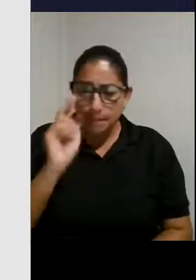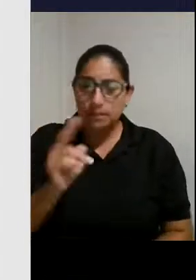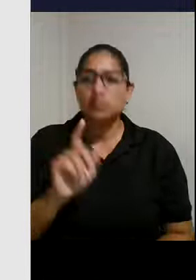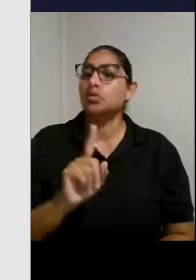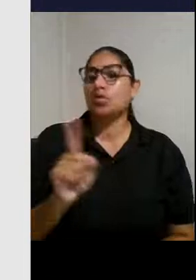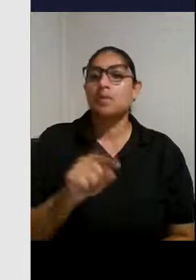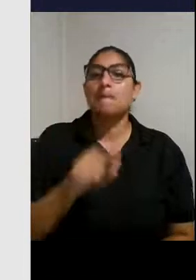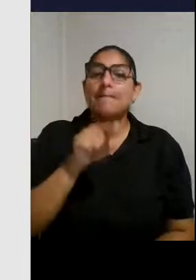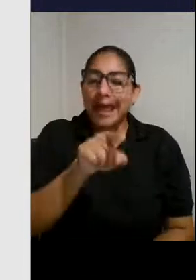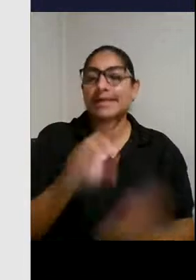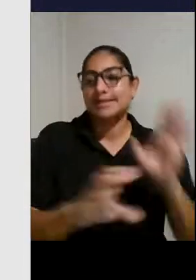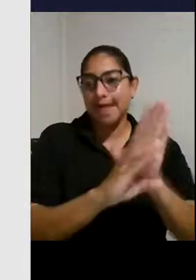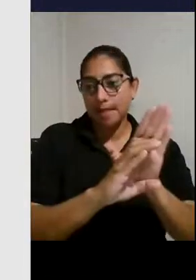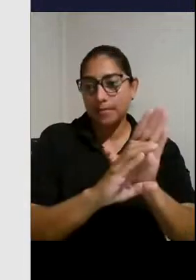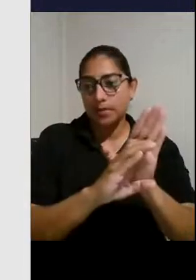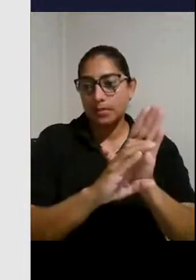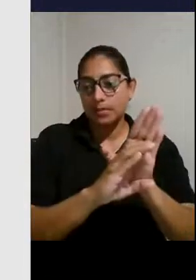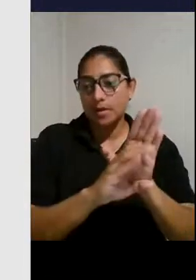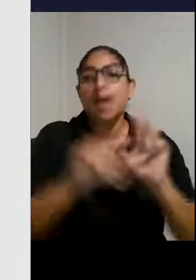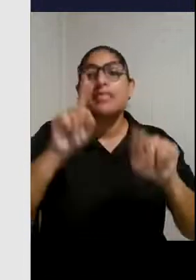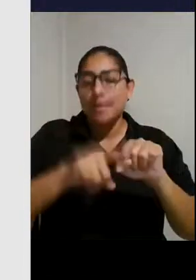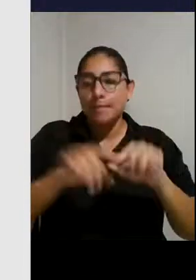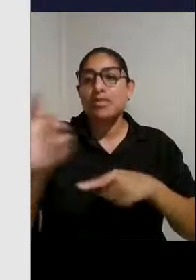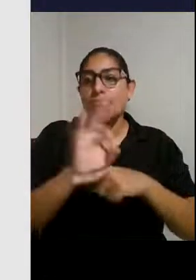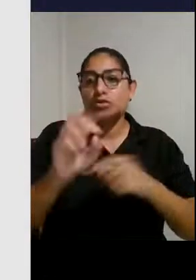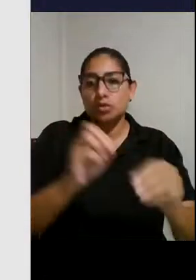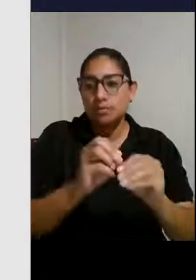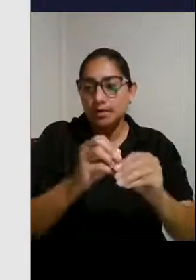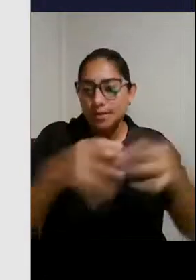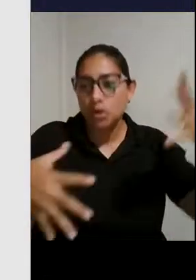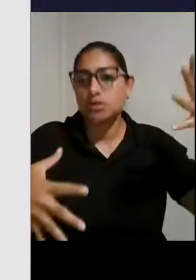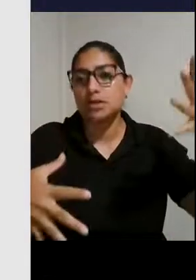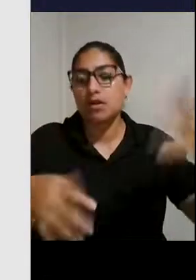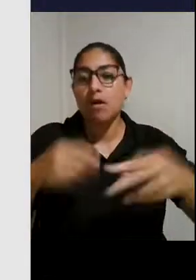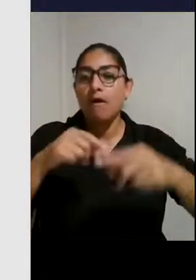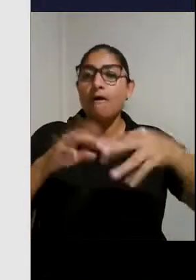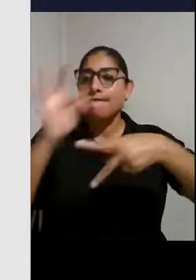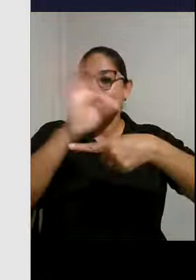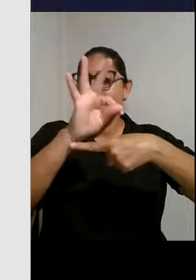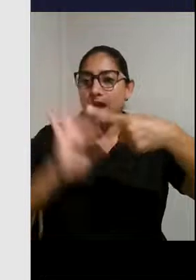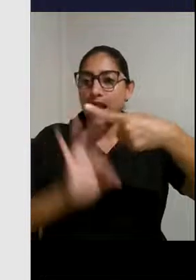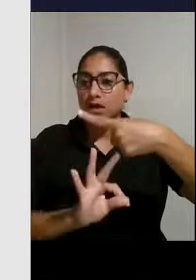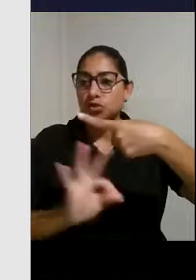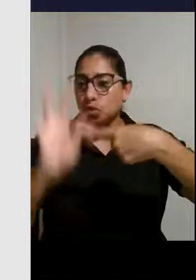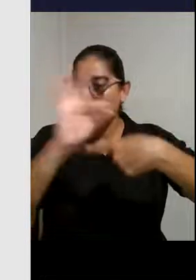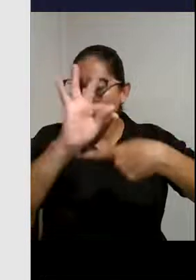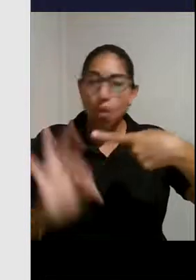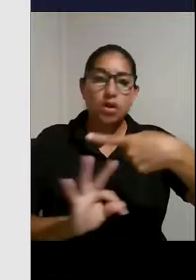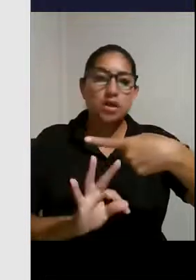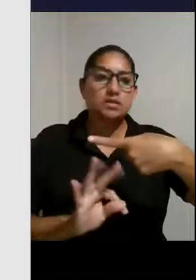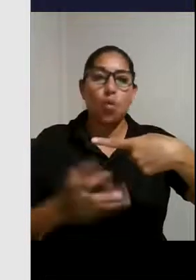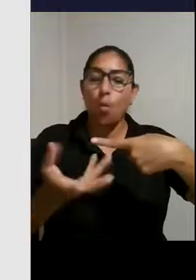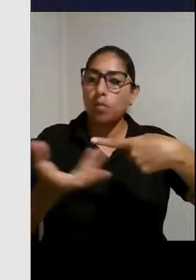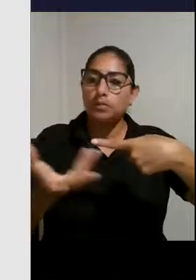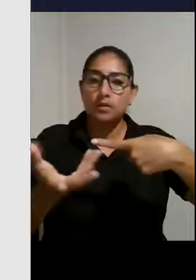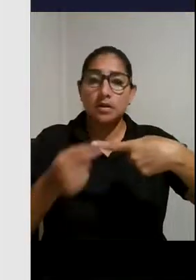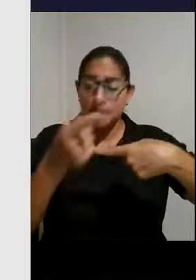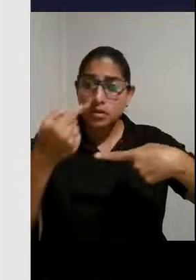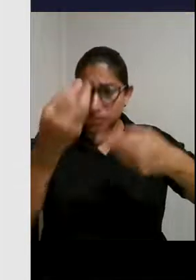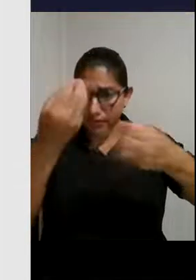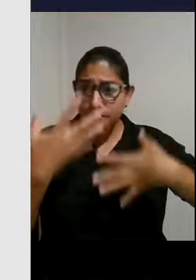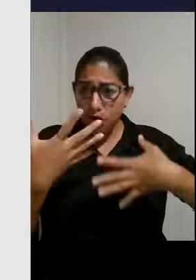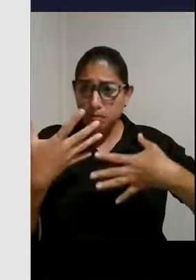por ejemplo, exponenciales, va a encontrarse por acá, fracciones, va a Ok, entonces esa encontrarse otras. información me la